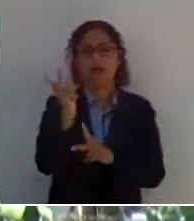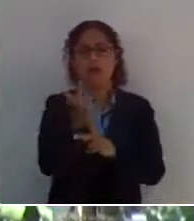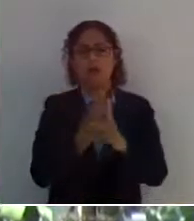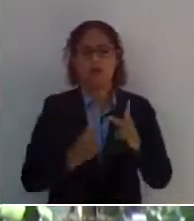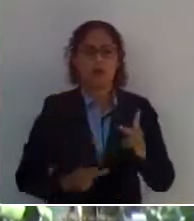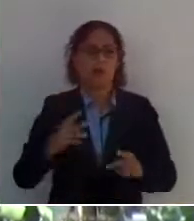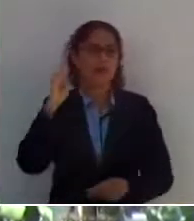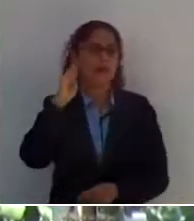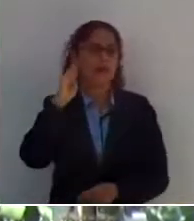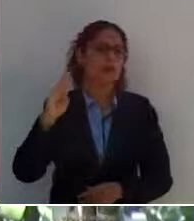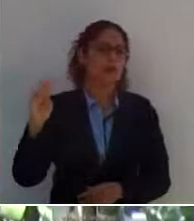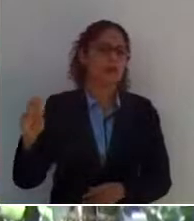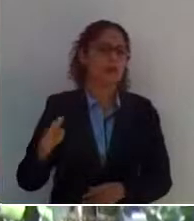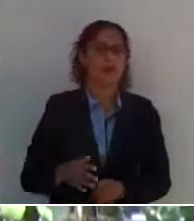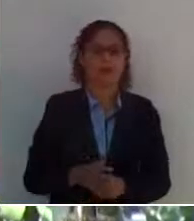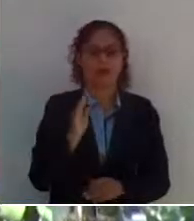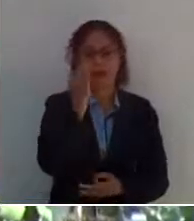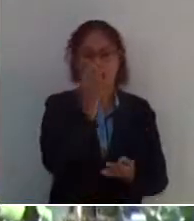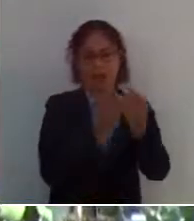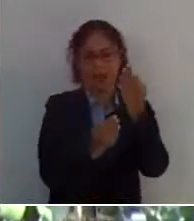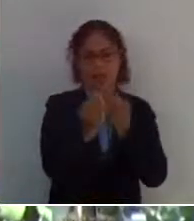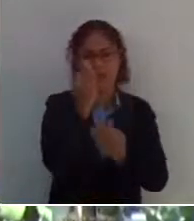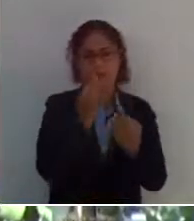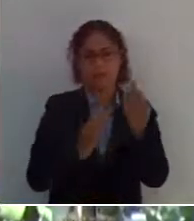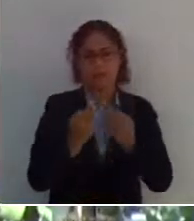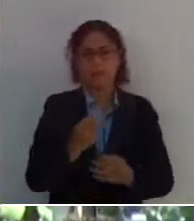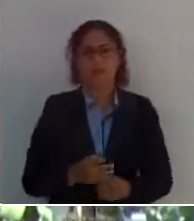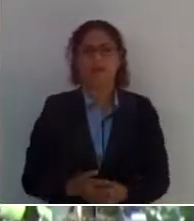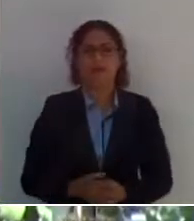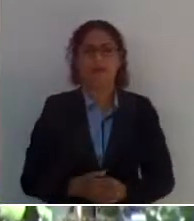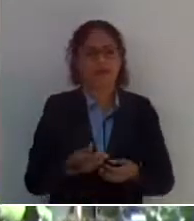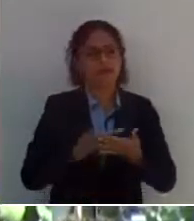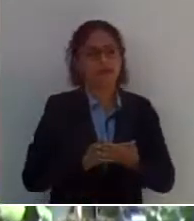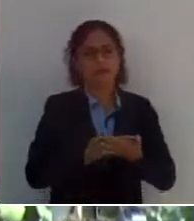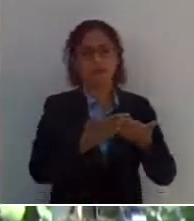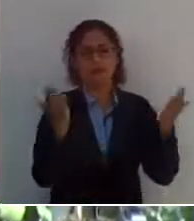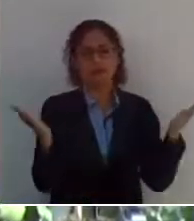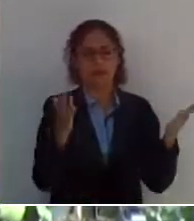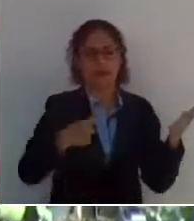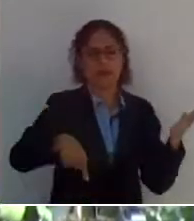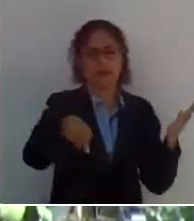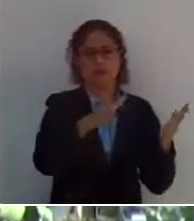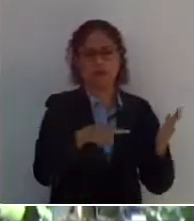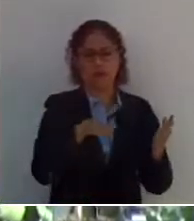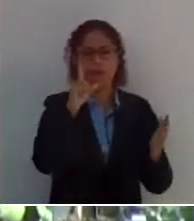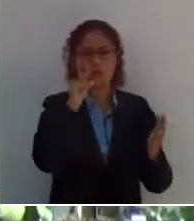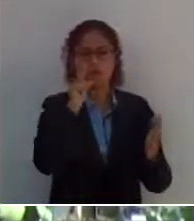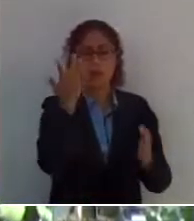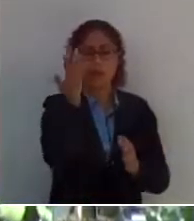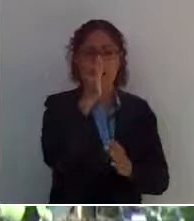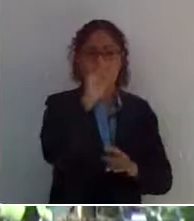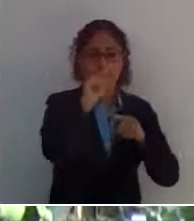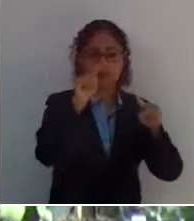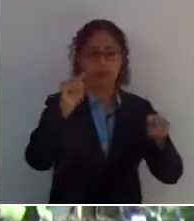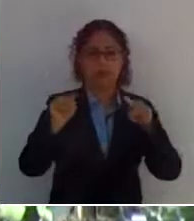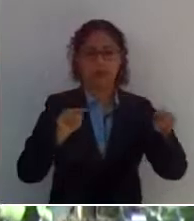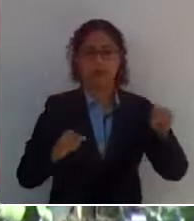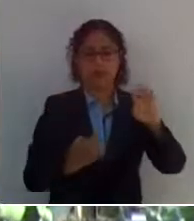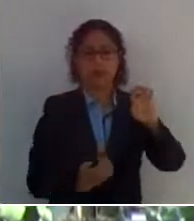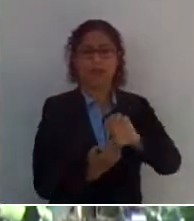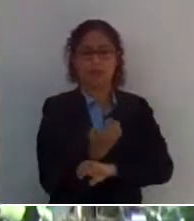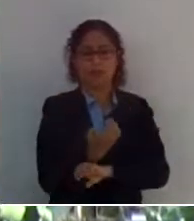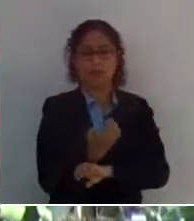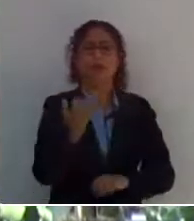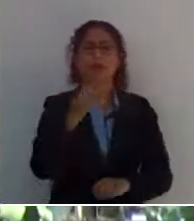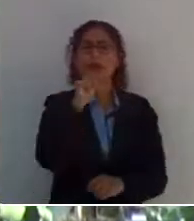de Michoacán Alimenta, siendo distribuidos por los elementos en las 10 regiones del estado, pero también hoy